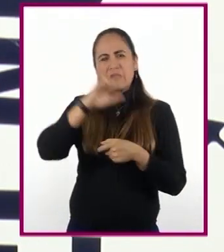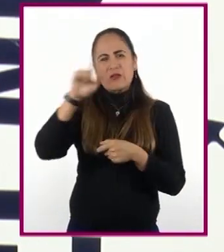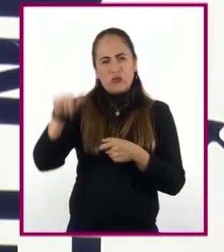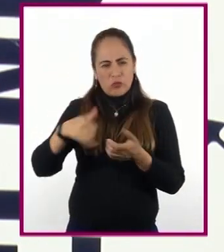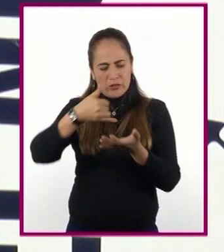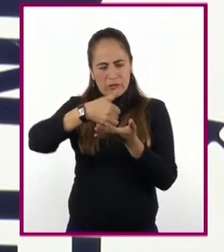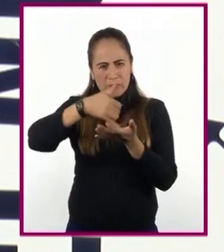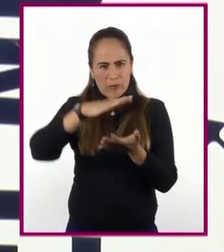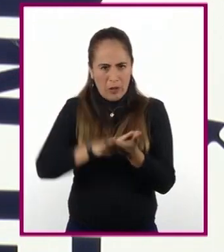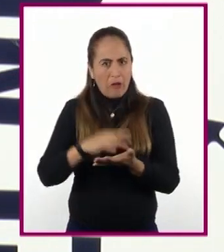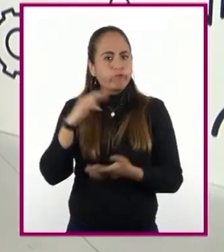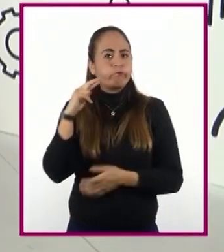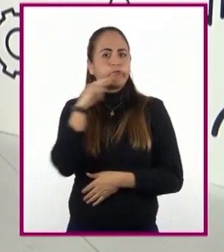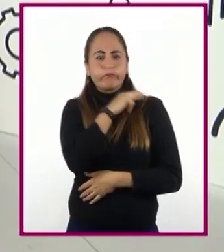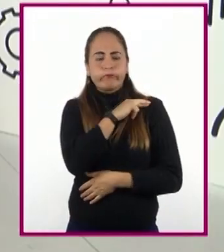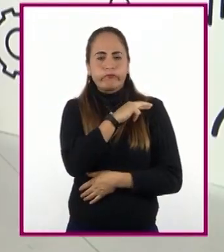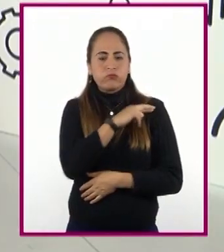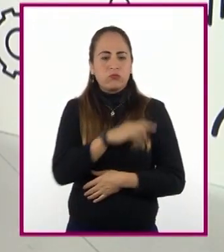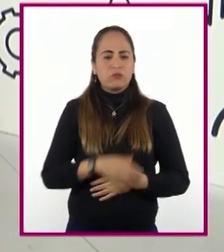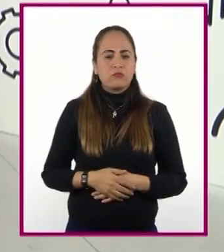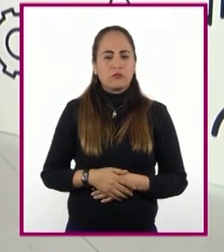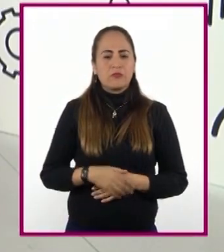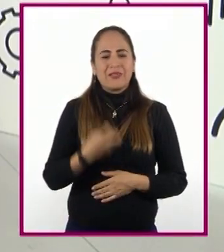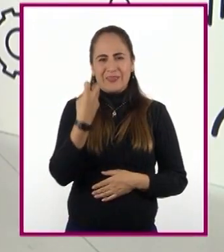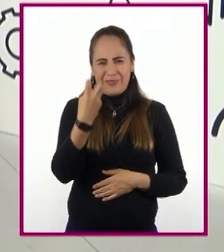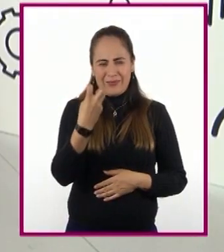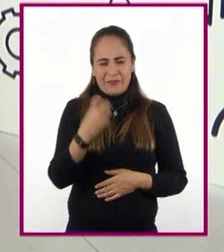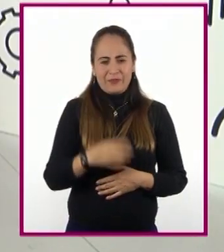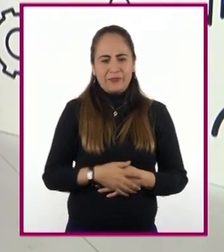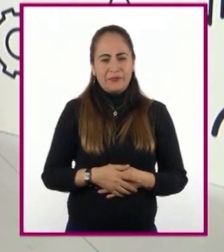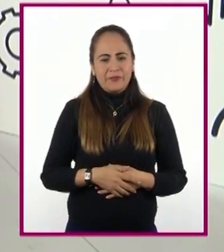fotografías de manera instantánea, como esta.